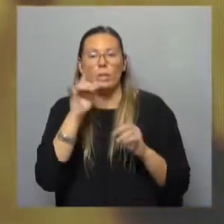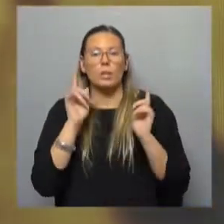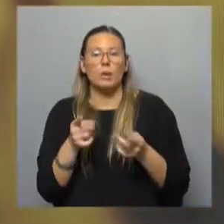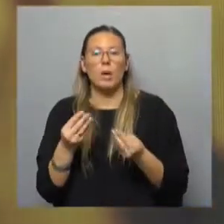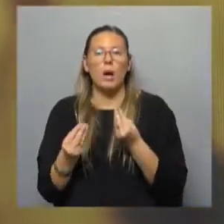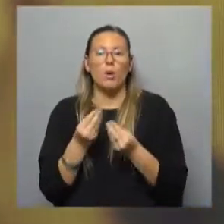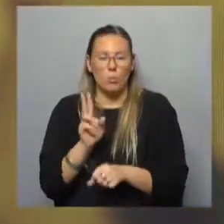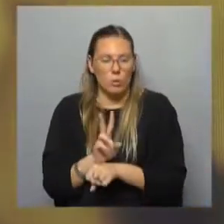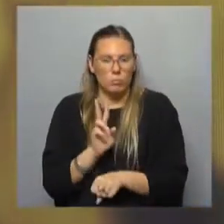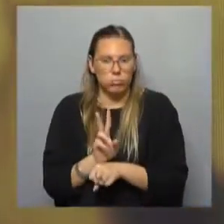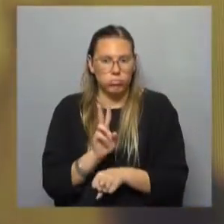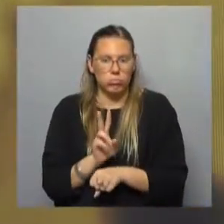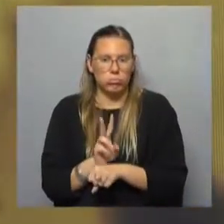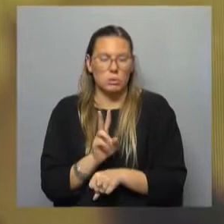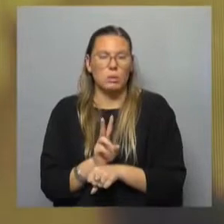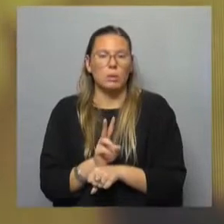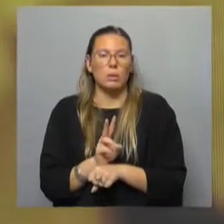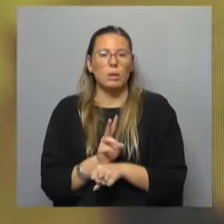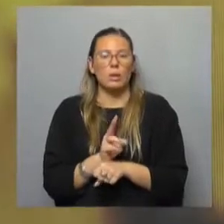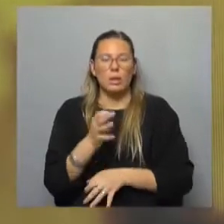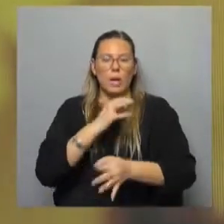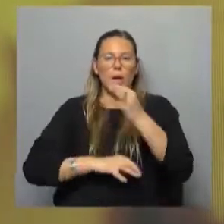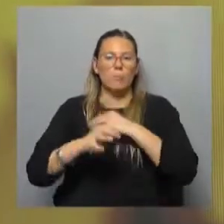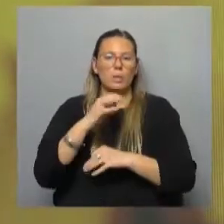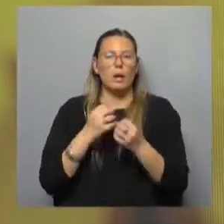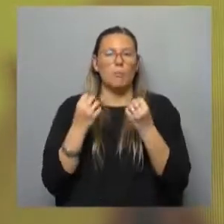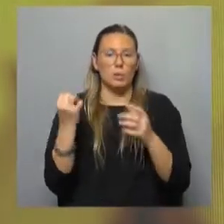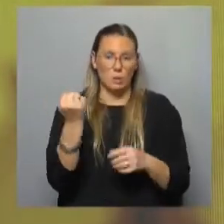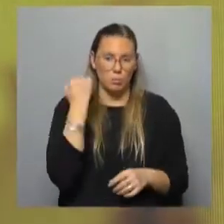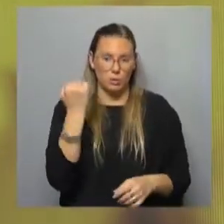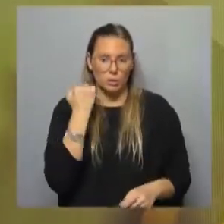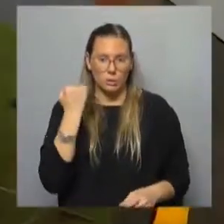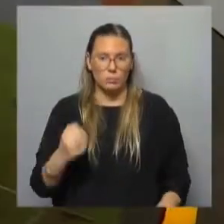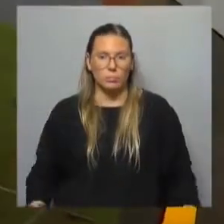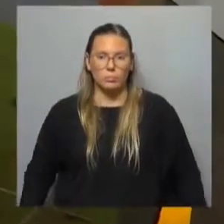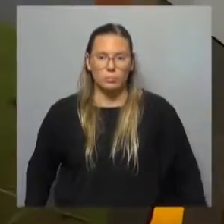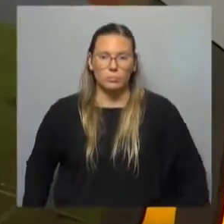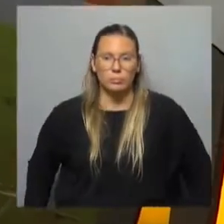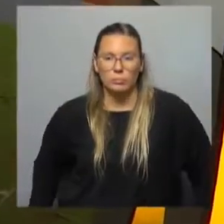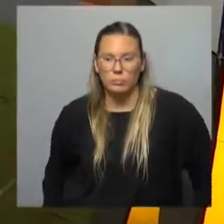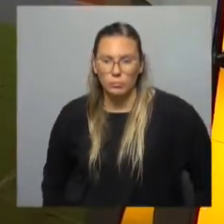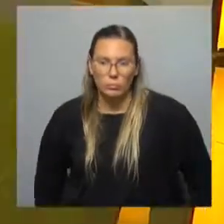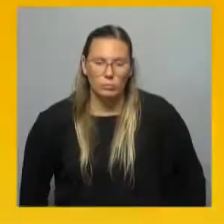está regularizado y nos explica por qué es tan importante. Dale.